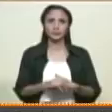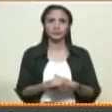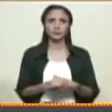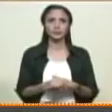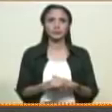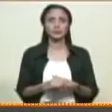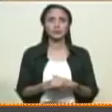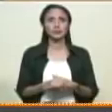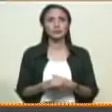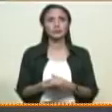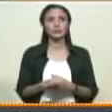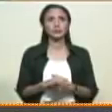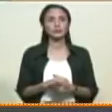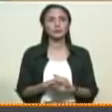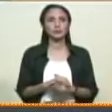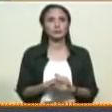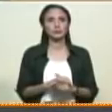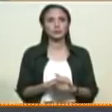por